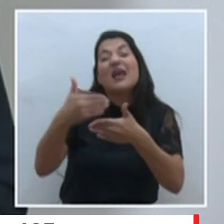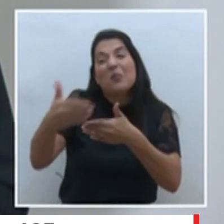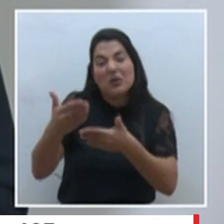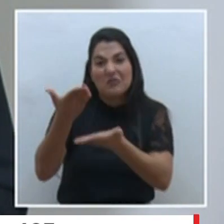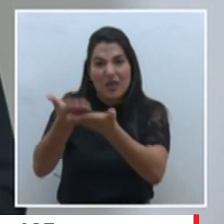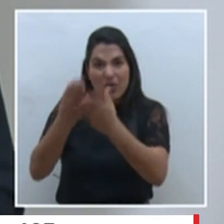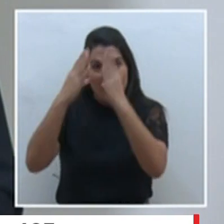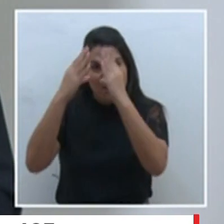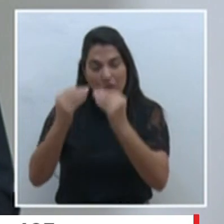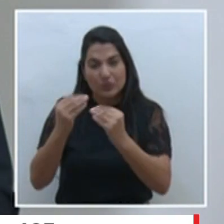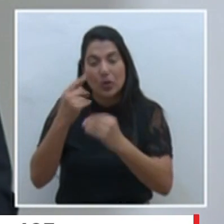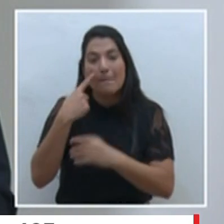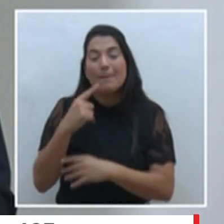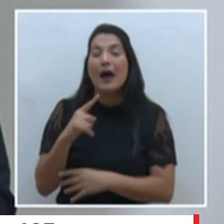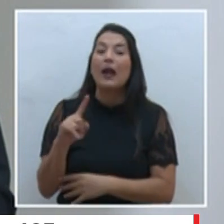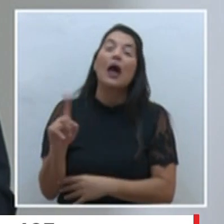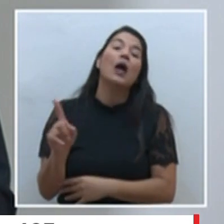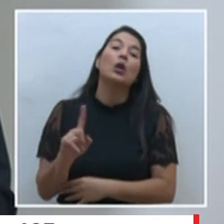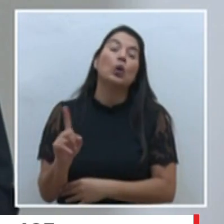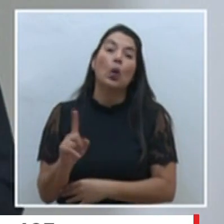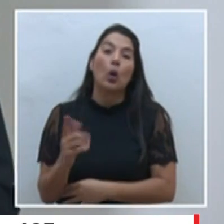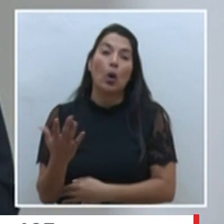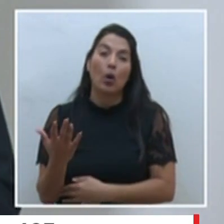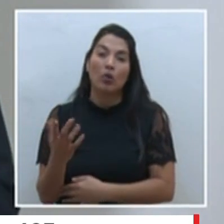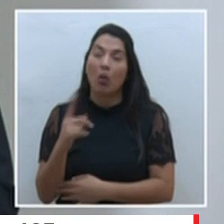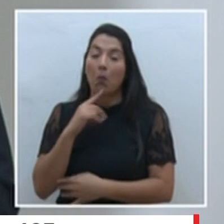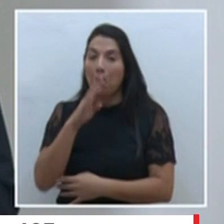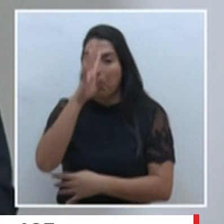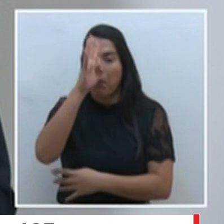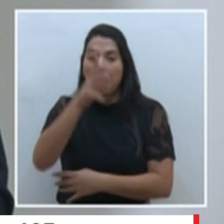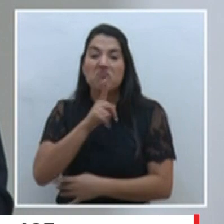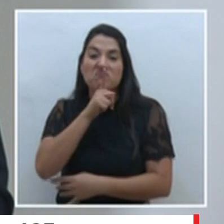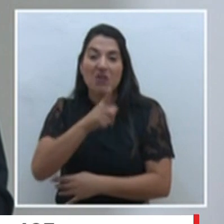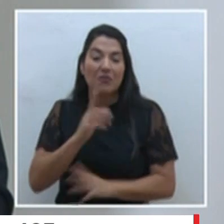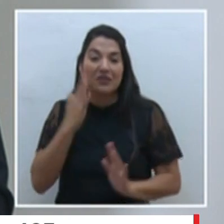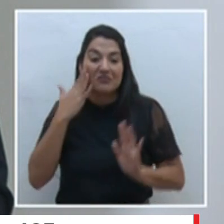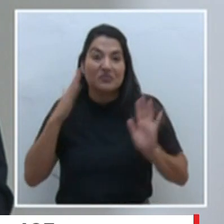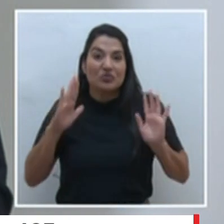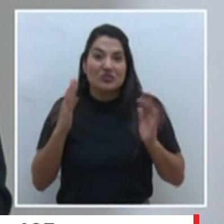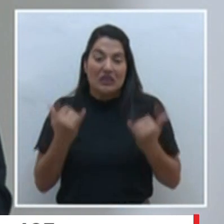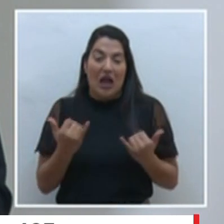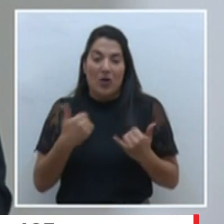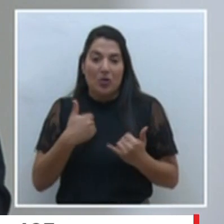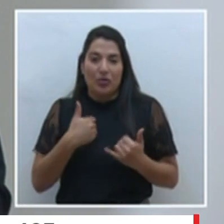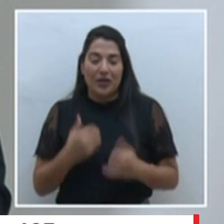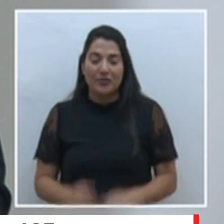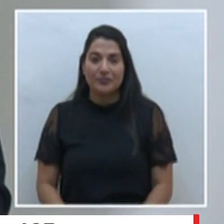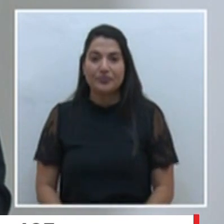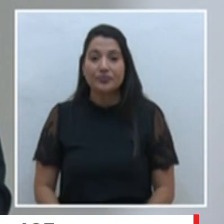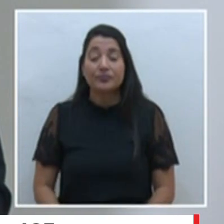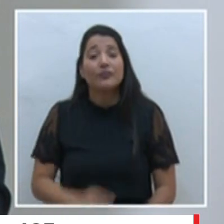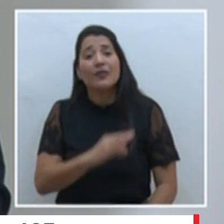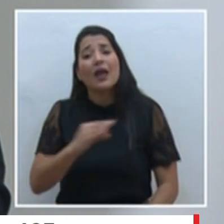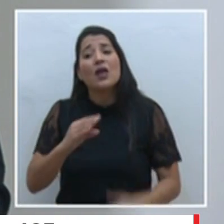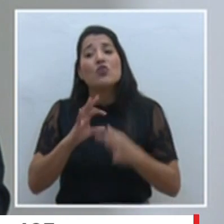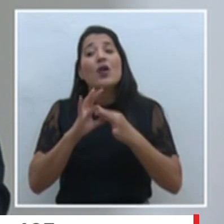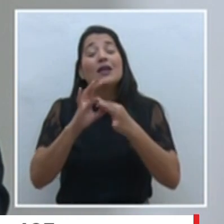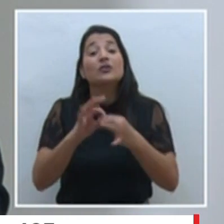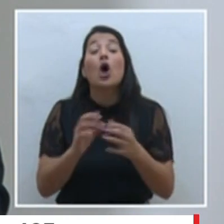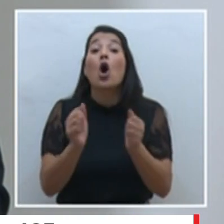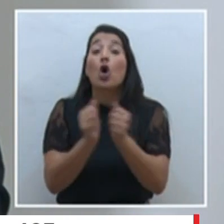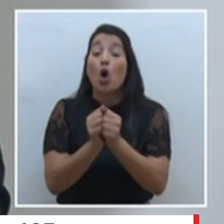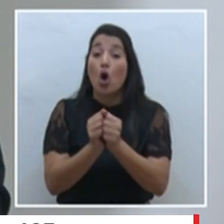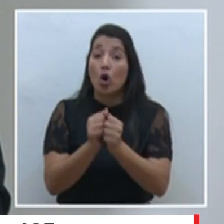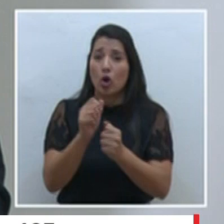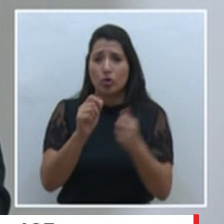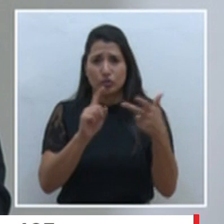para no batear la pura verdad, porque no las tengo ahorita. Y con respecto a la